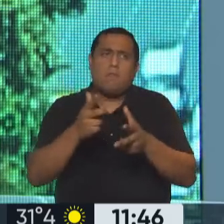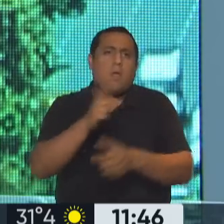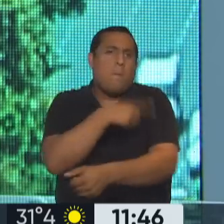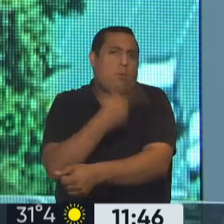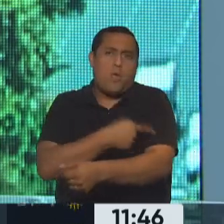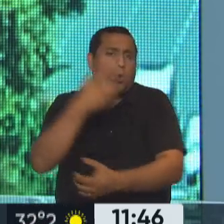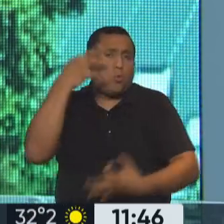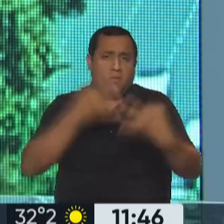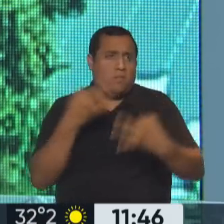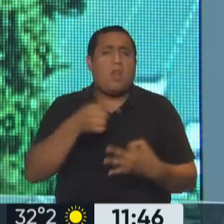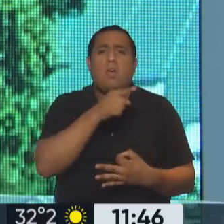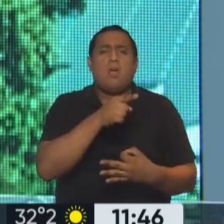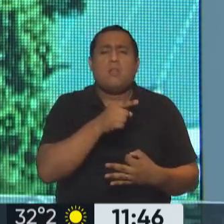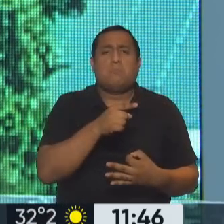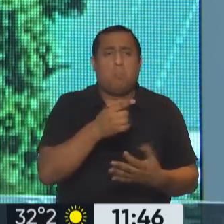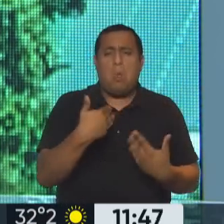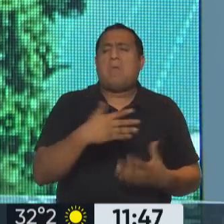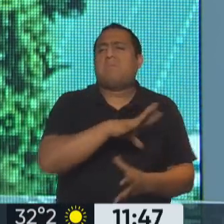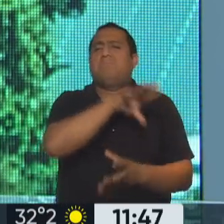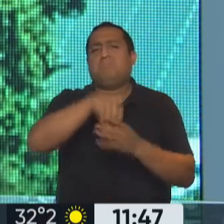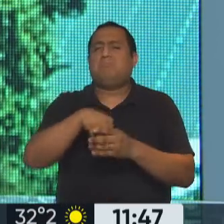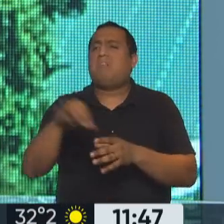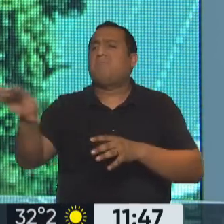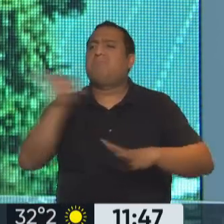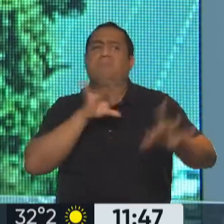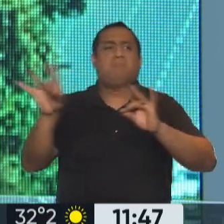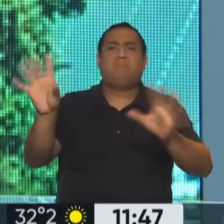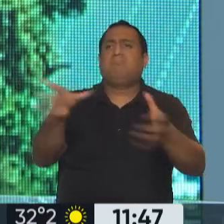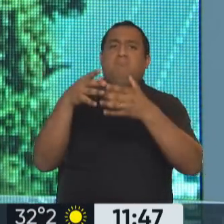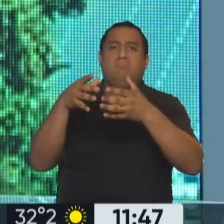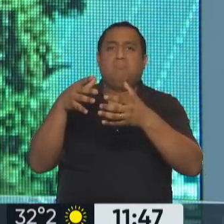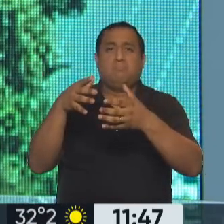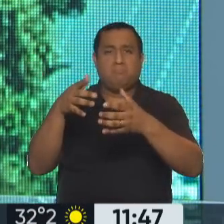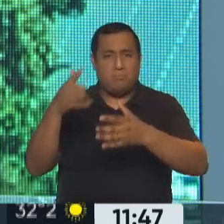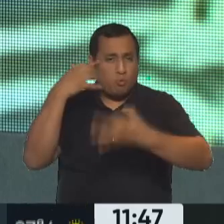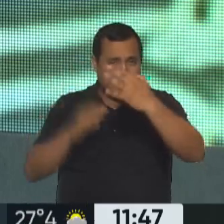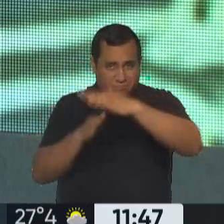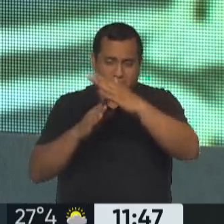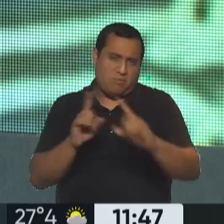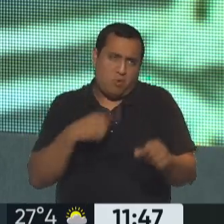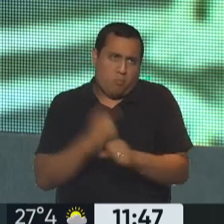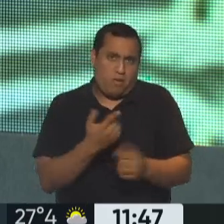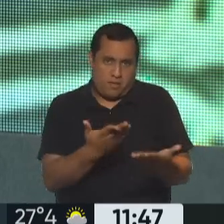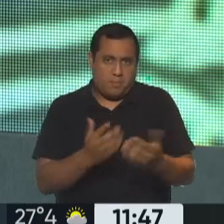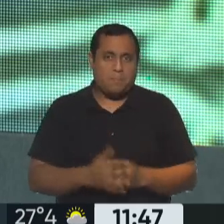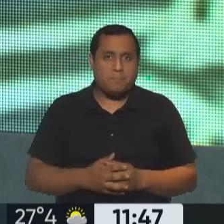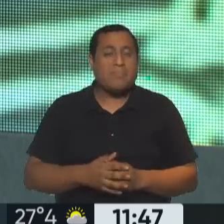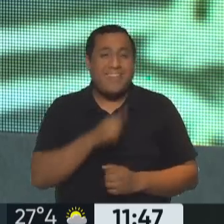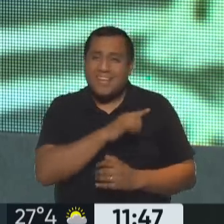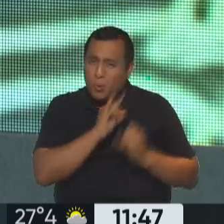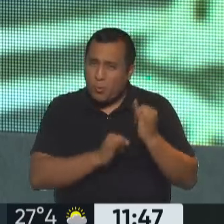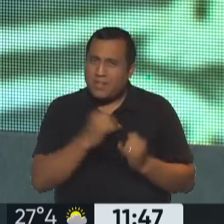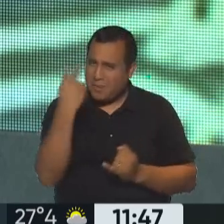tiene facultades para intervenir sobre quiénes van a representar a la Cámara Alta en el Consejo de la Magistratura. Bien, todo lo que está señalando